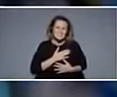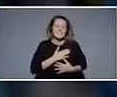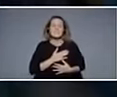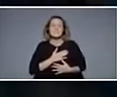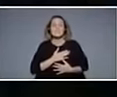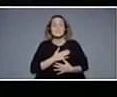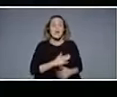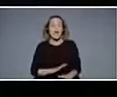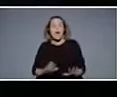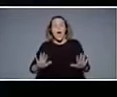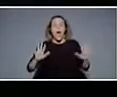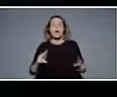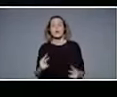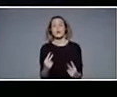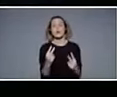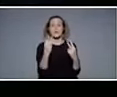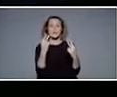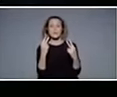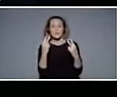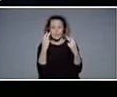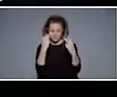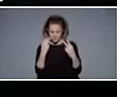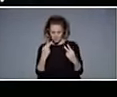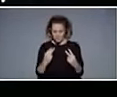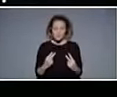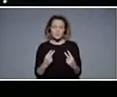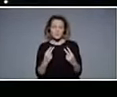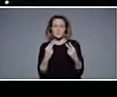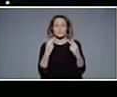Y aunque me veas así,